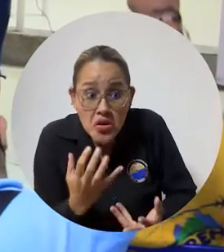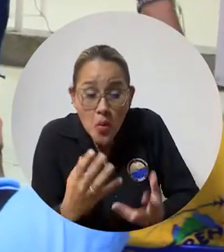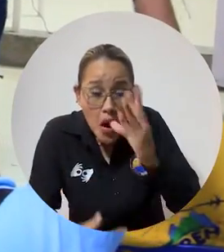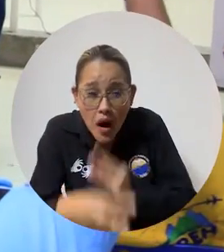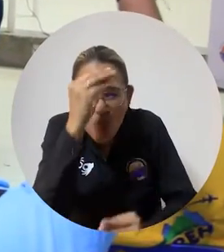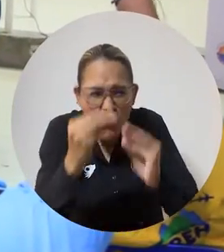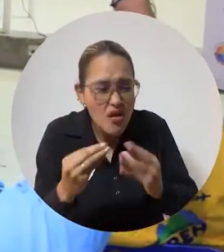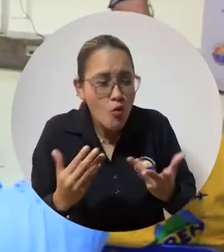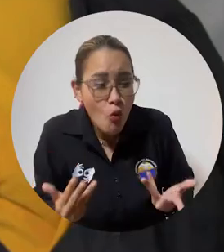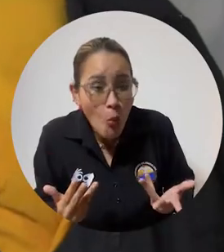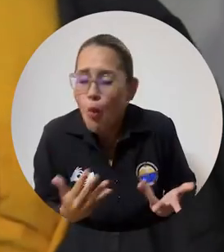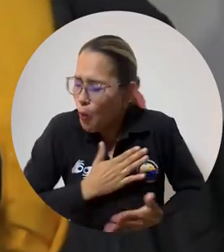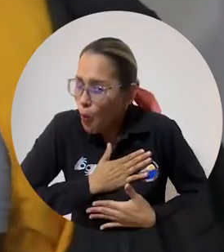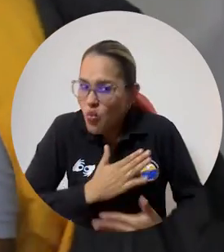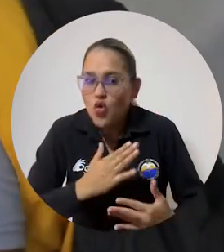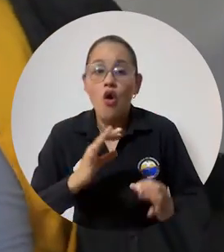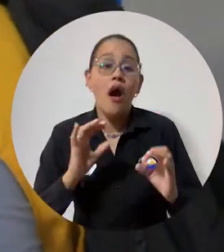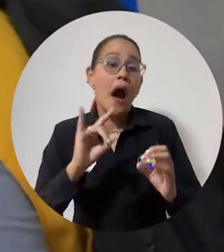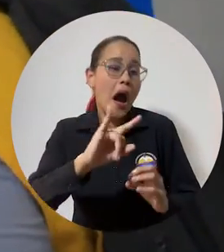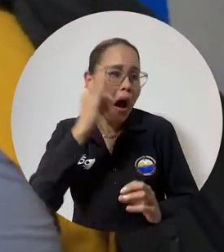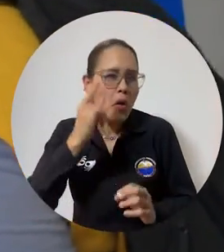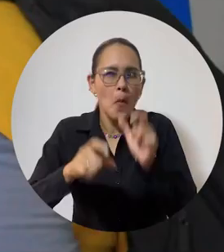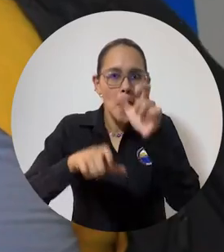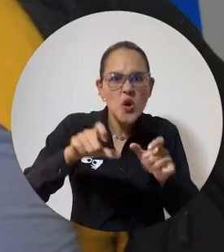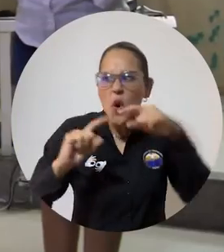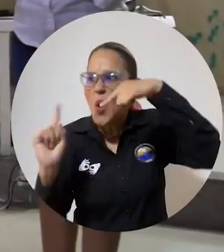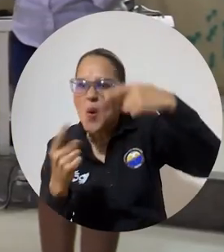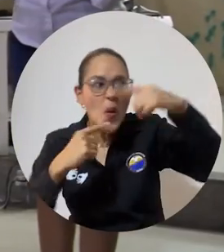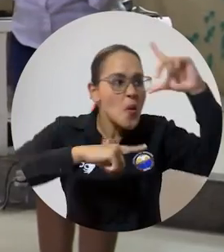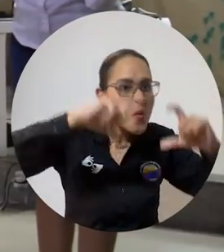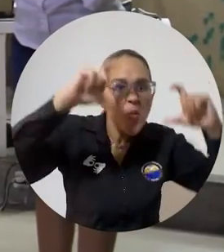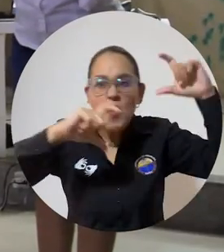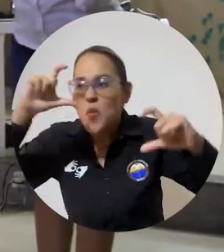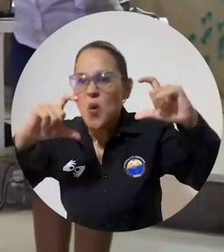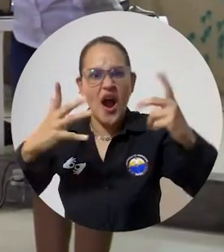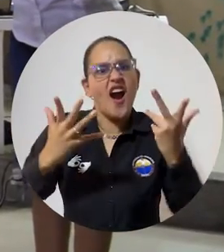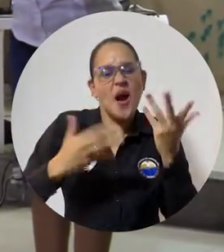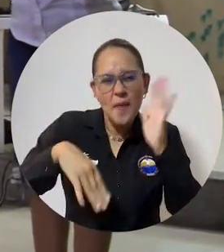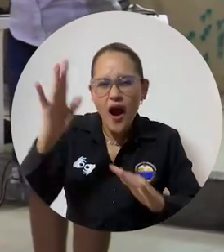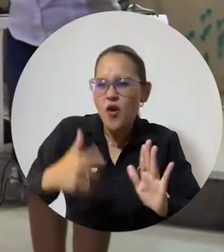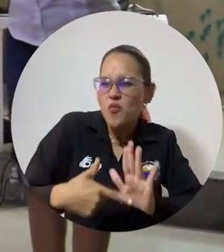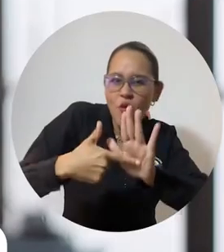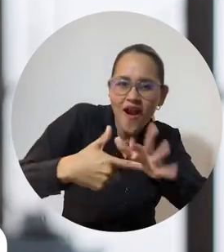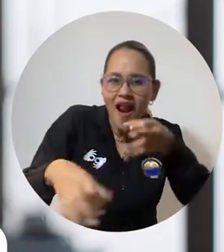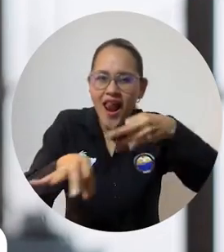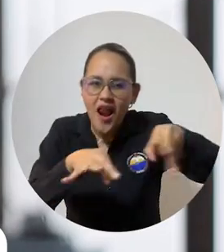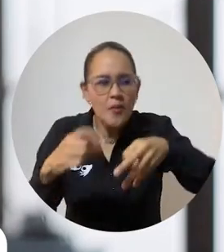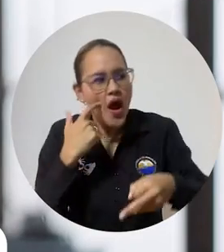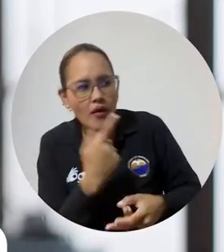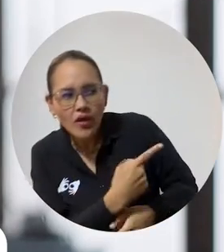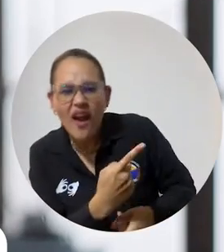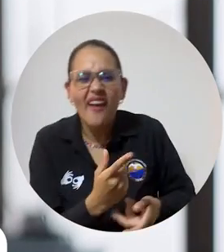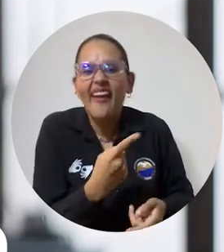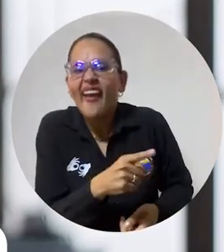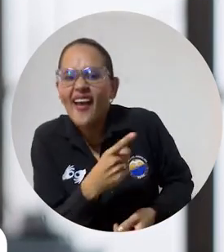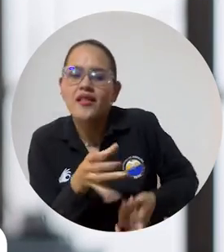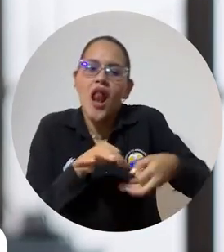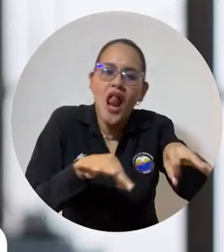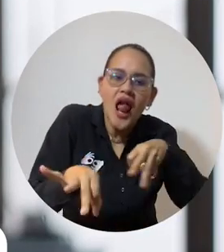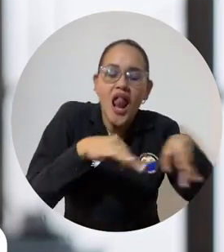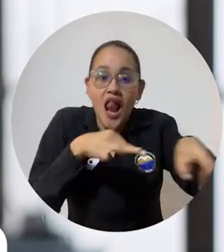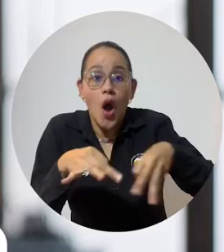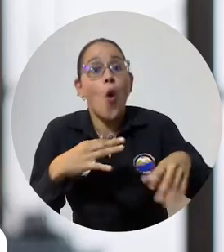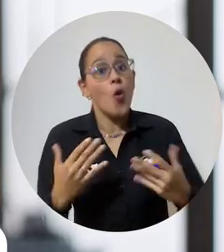recibir a los turistas que vengan de cualquier parte, no solo de Colombia, sino también del mundo, puedan vivir esta